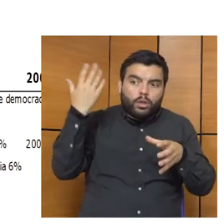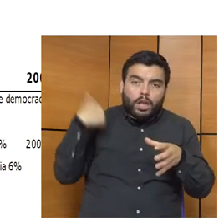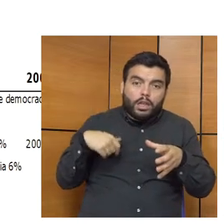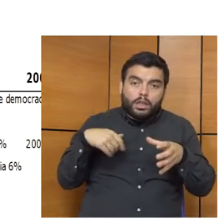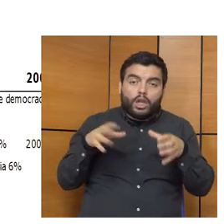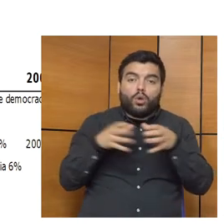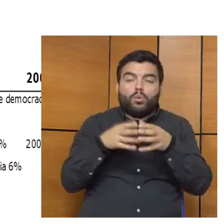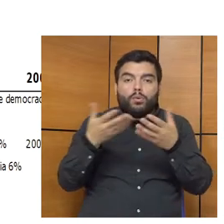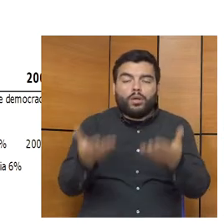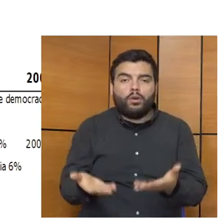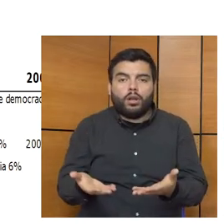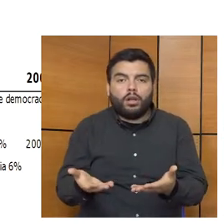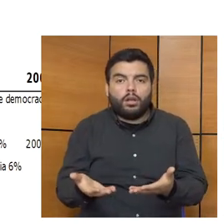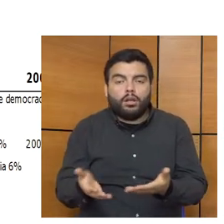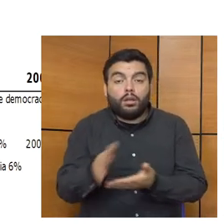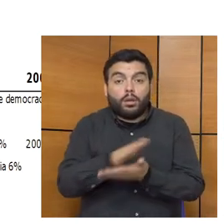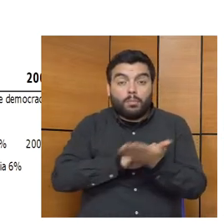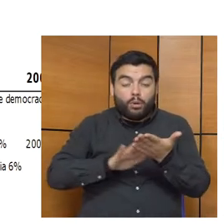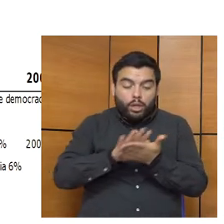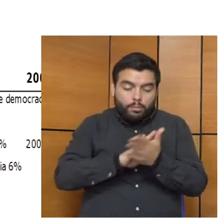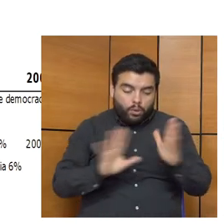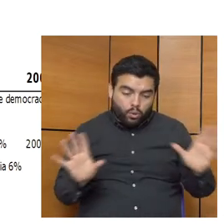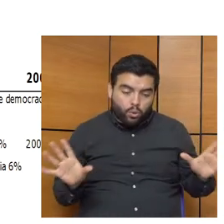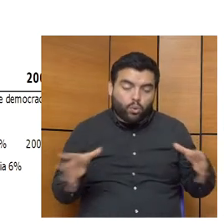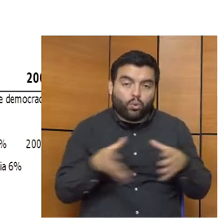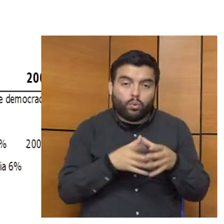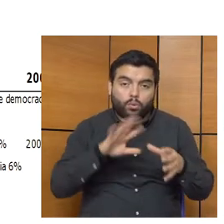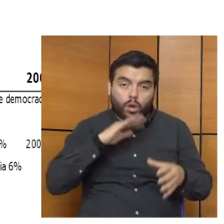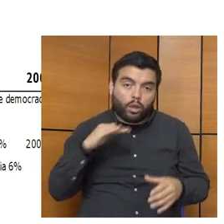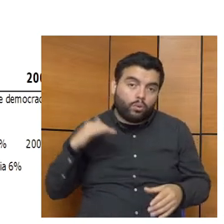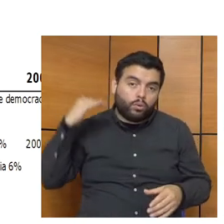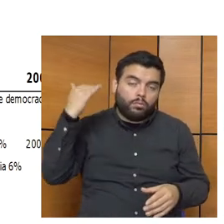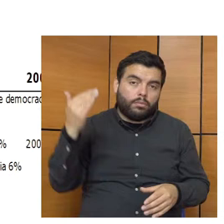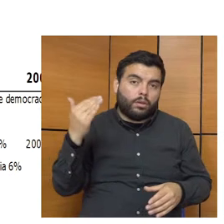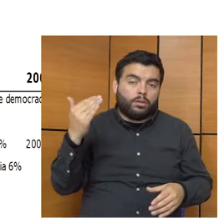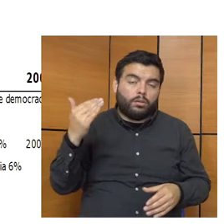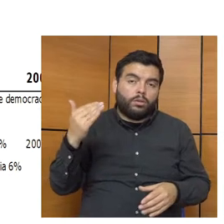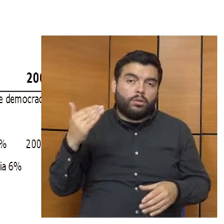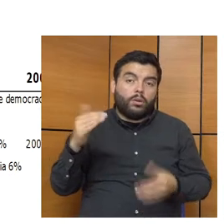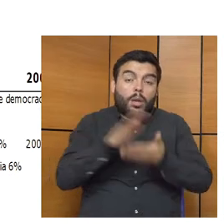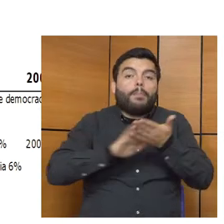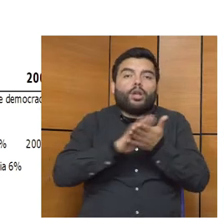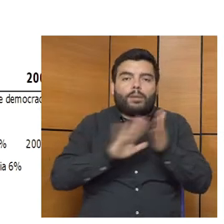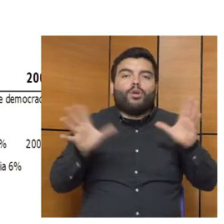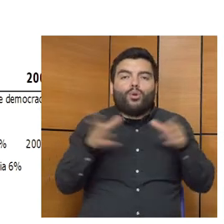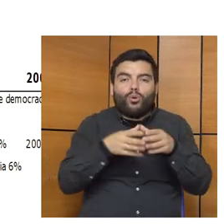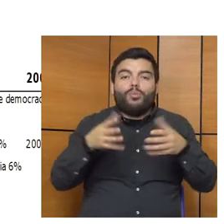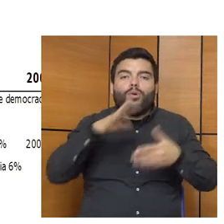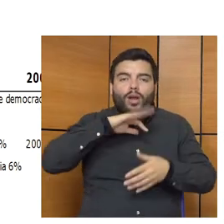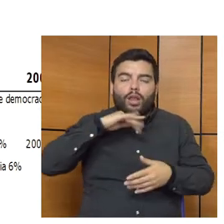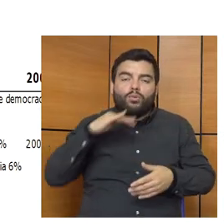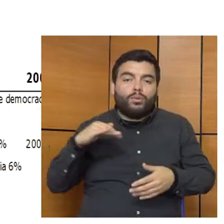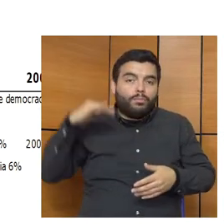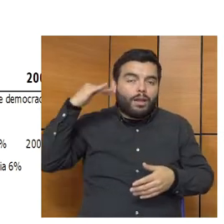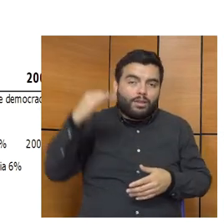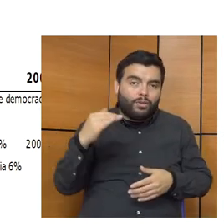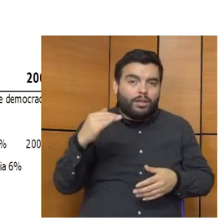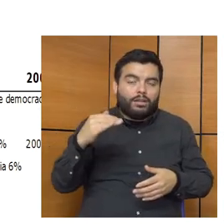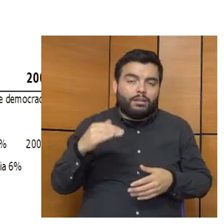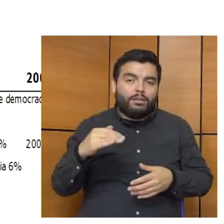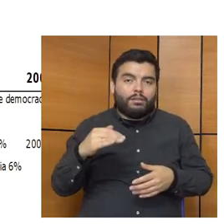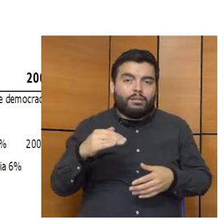que dentro de este grupo etario habían, o sea, este grupo de personas mayores,